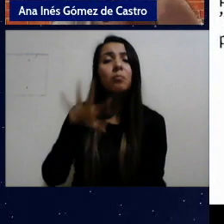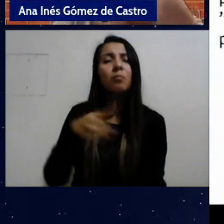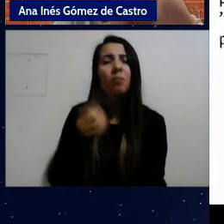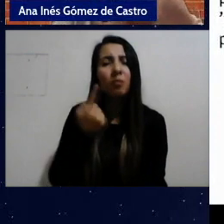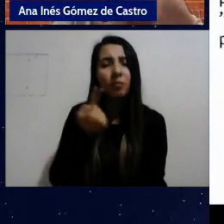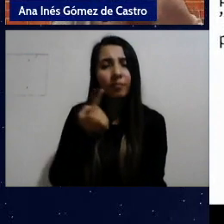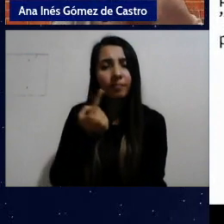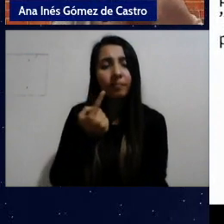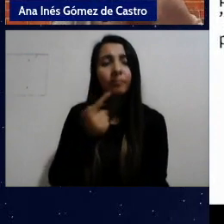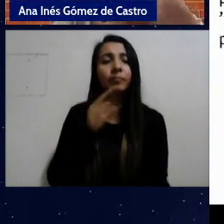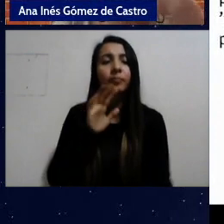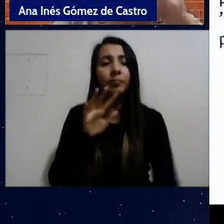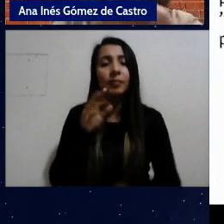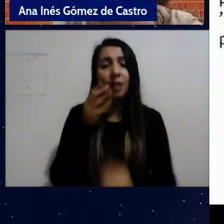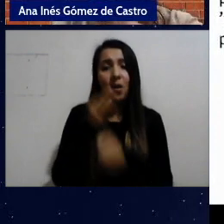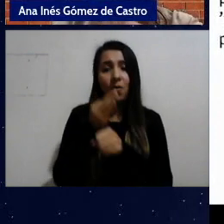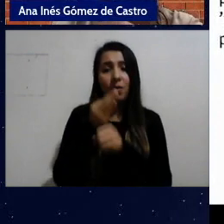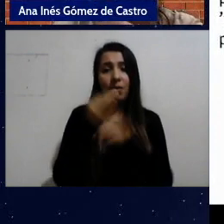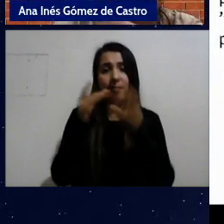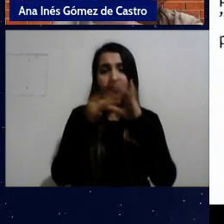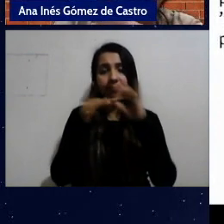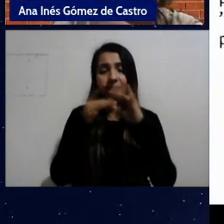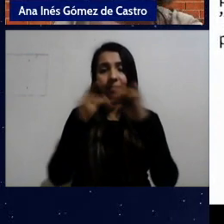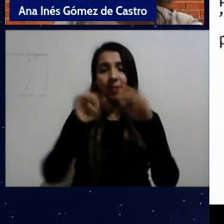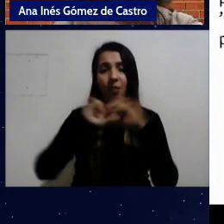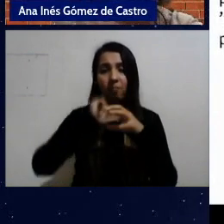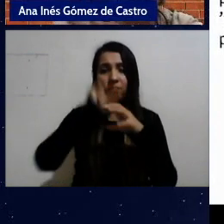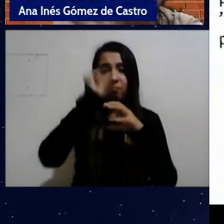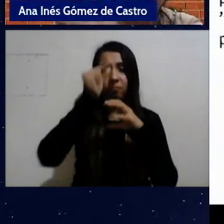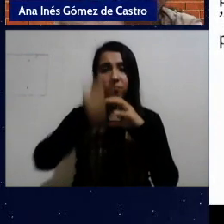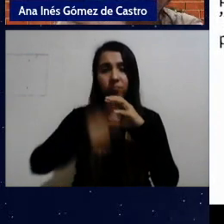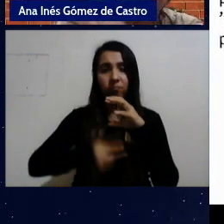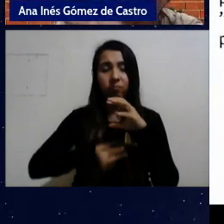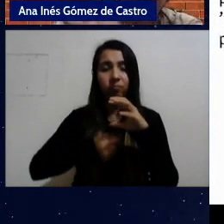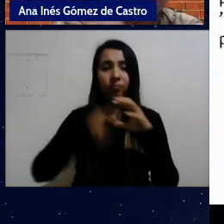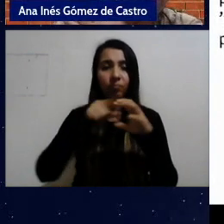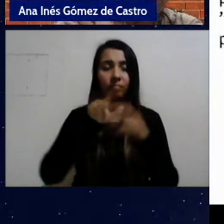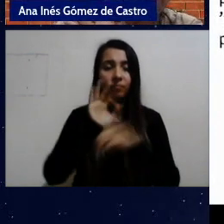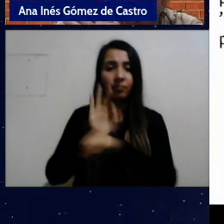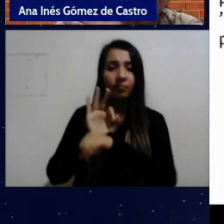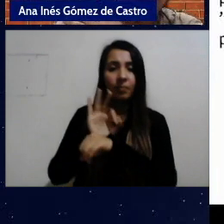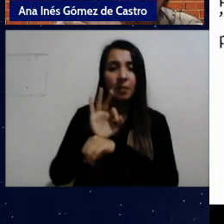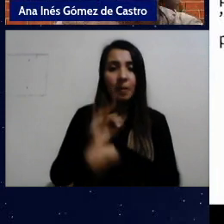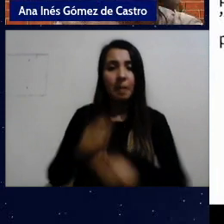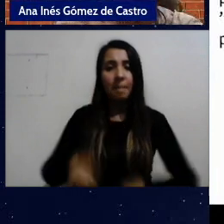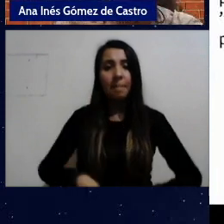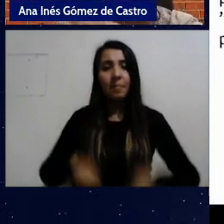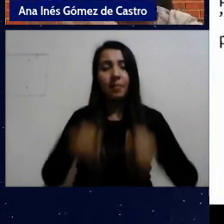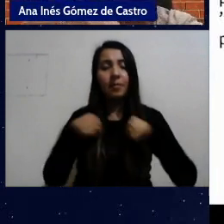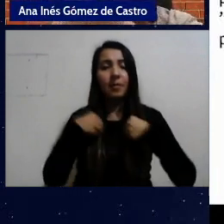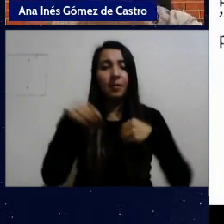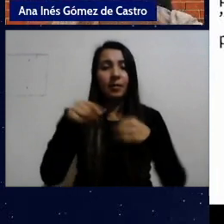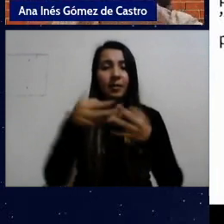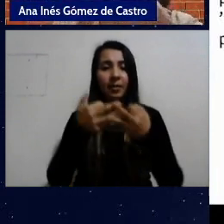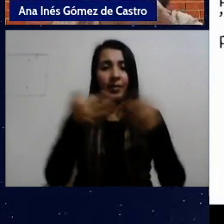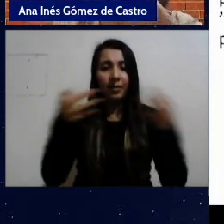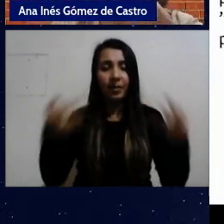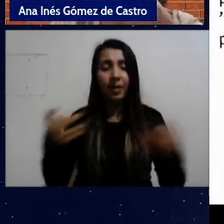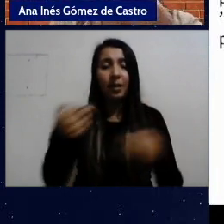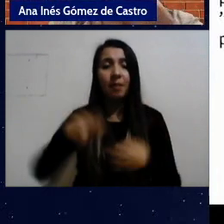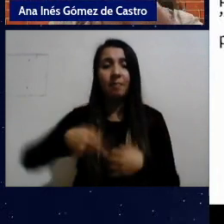porque ahora hablamos de la capa de ozono y la capa de ozono protege a la vida en la Tierra de la radiación ultravioleta